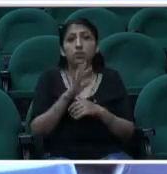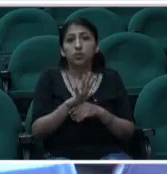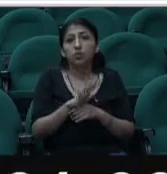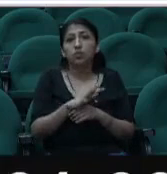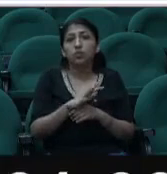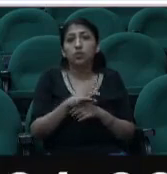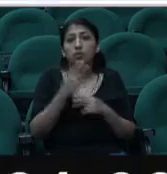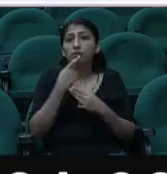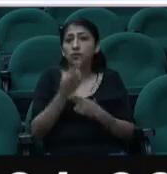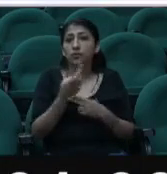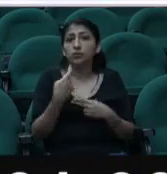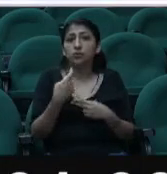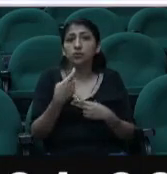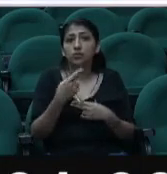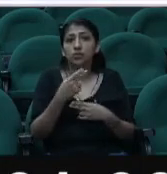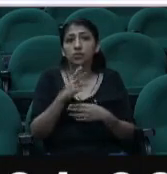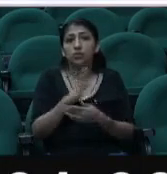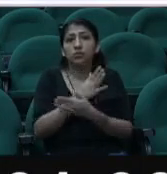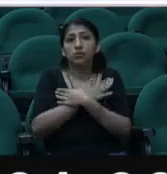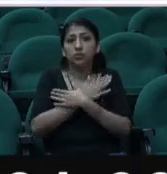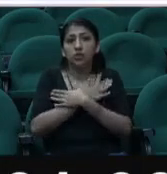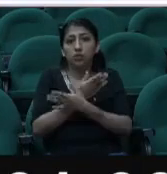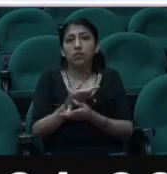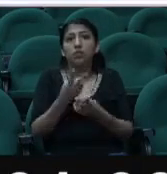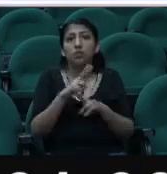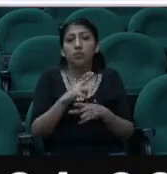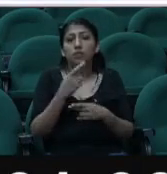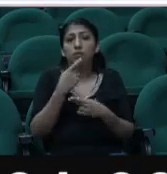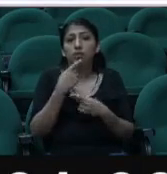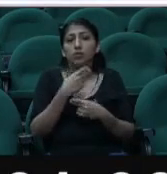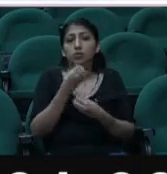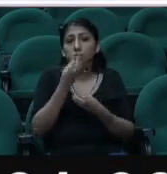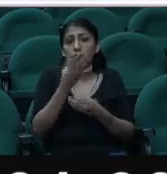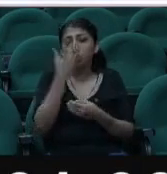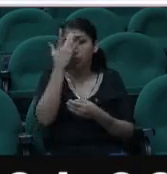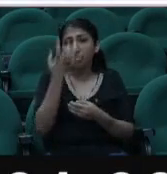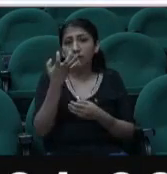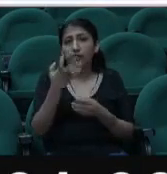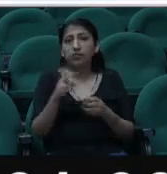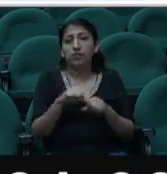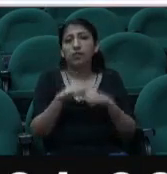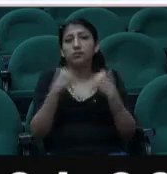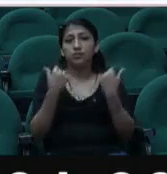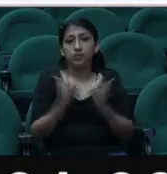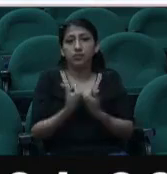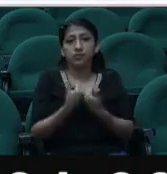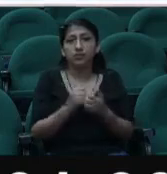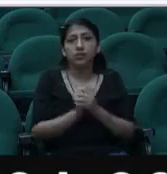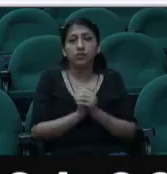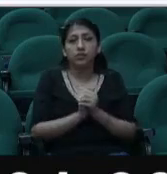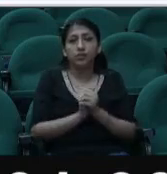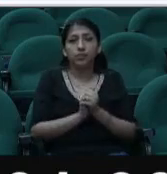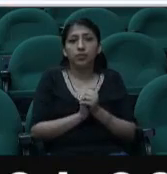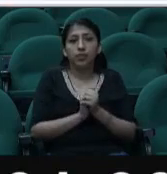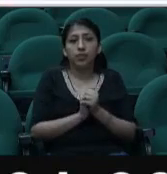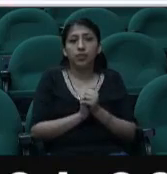tiene que responder bueno un saludo y también contarnos el por qué desea ser asambleísta